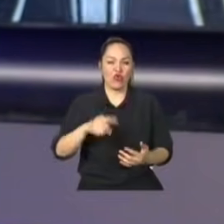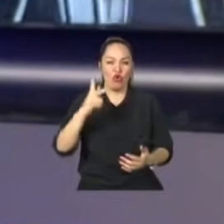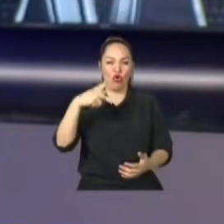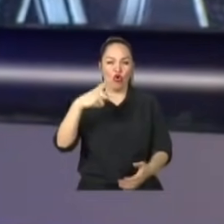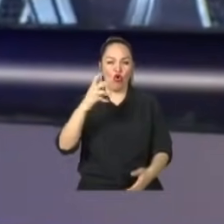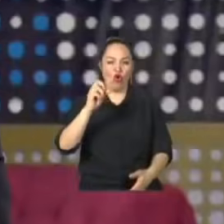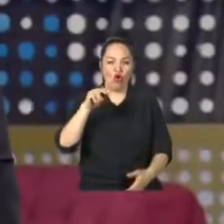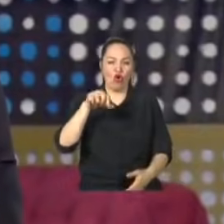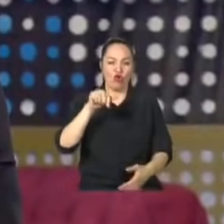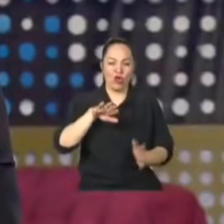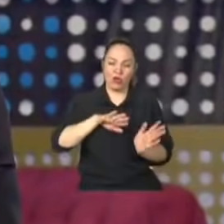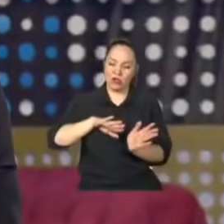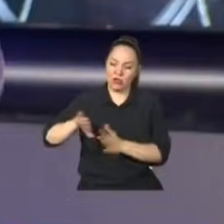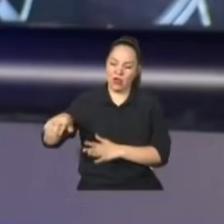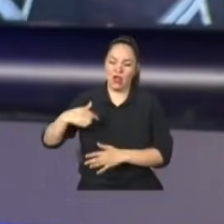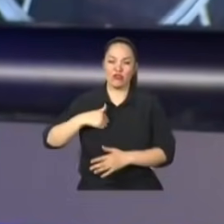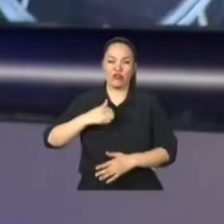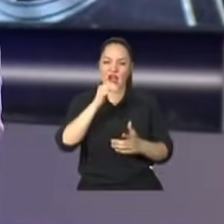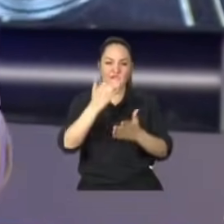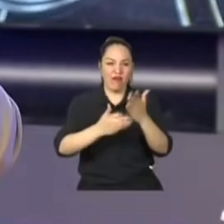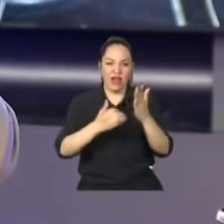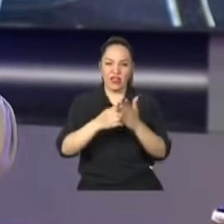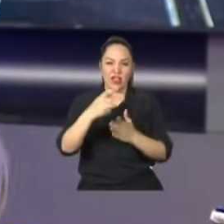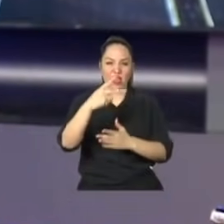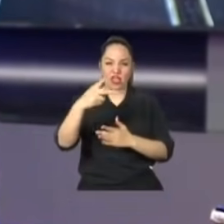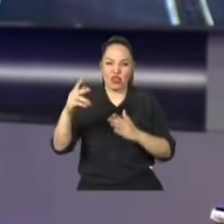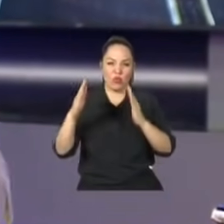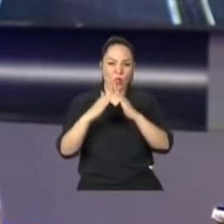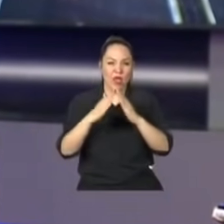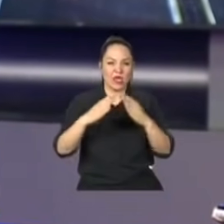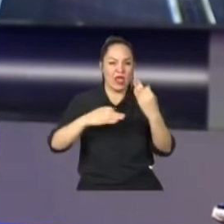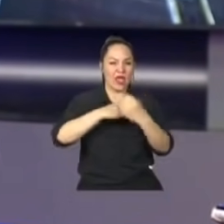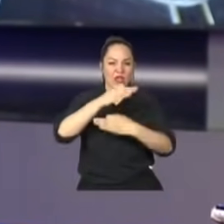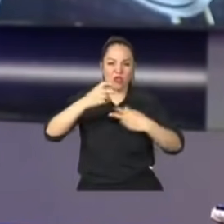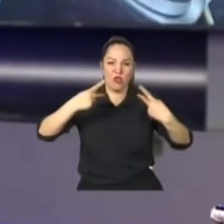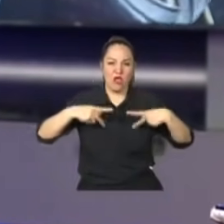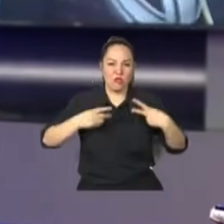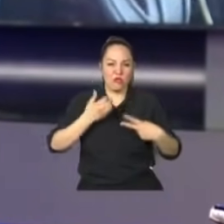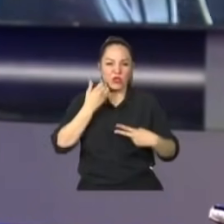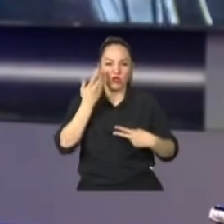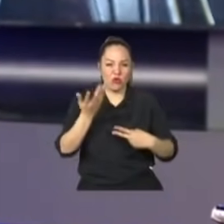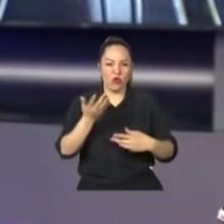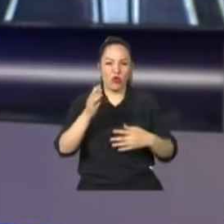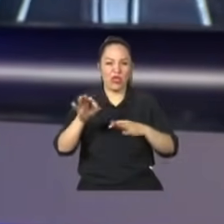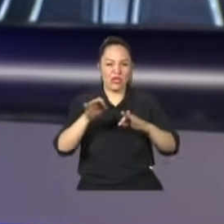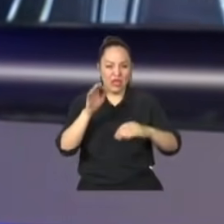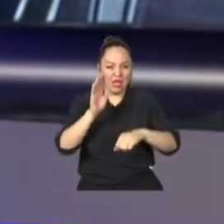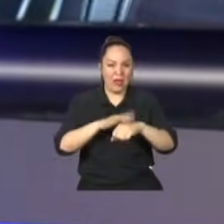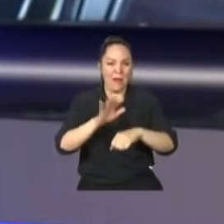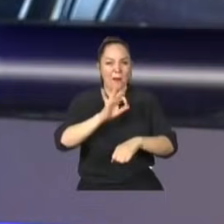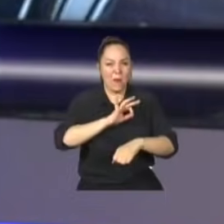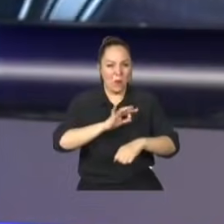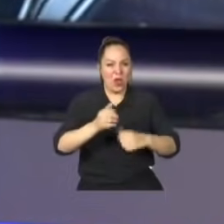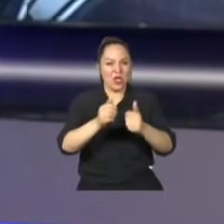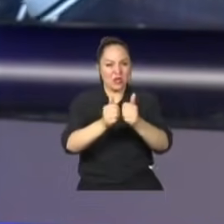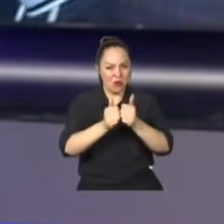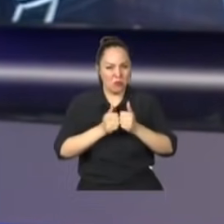comprometo 100% a todas aquellas personas que quieran trabajar mal. ¡No va a ir conmigo!